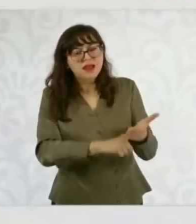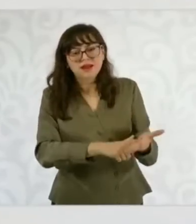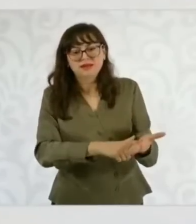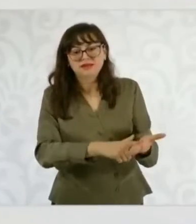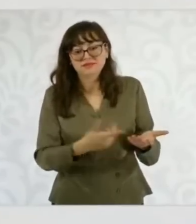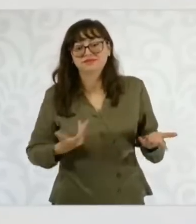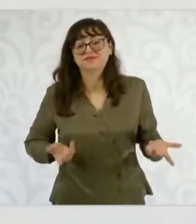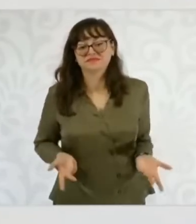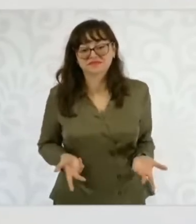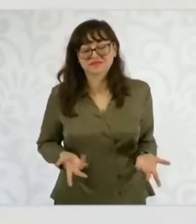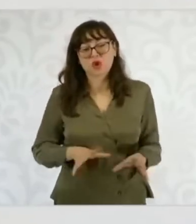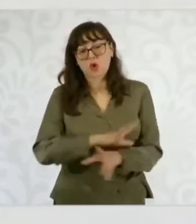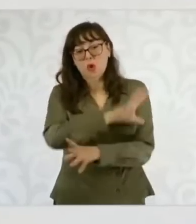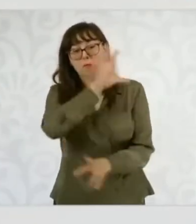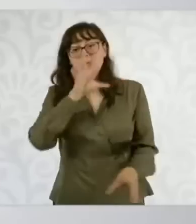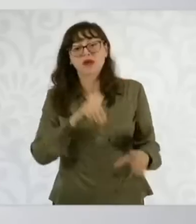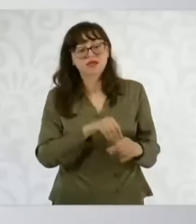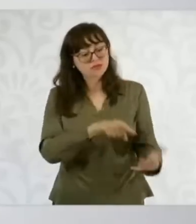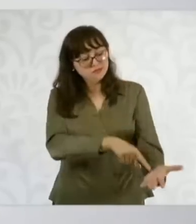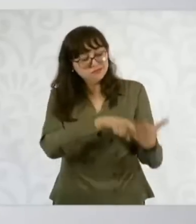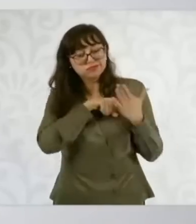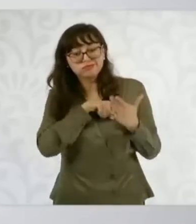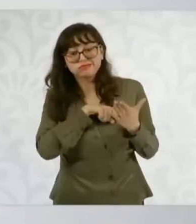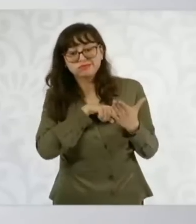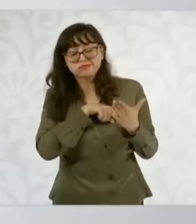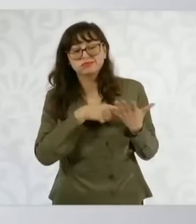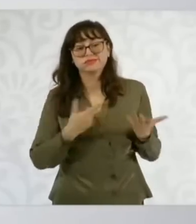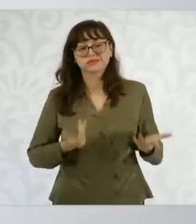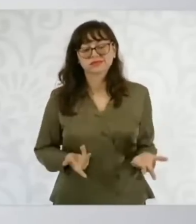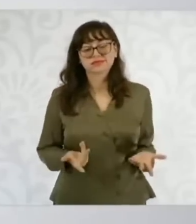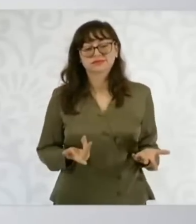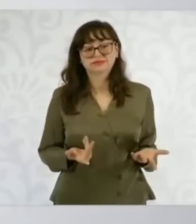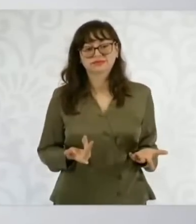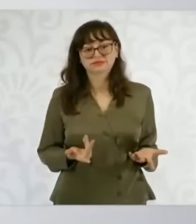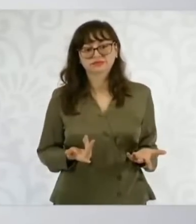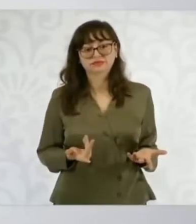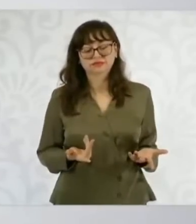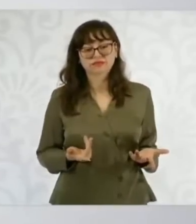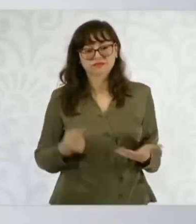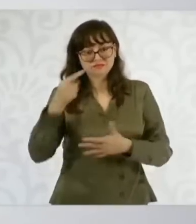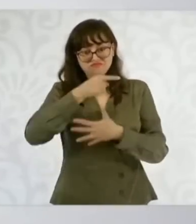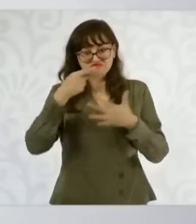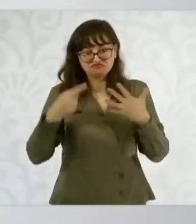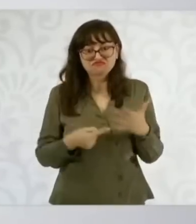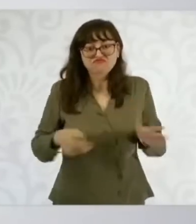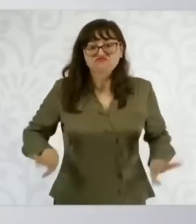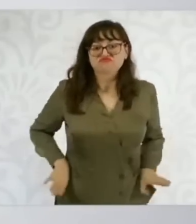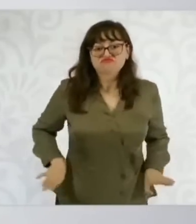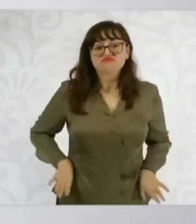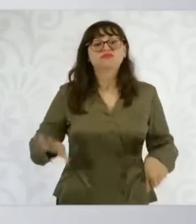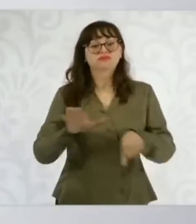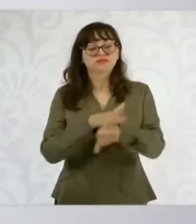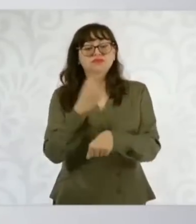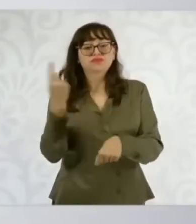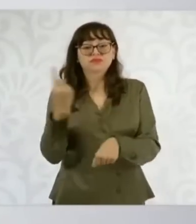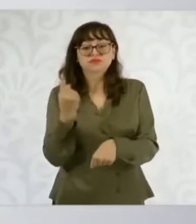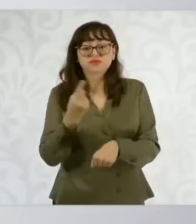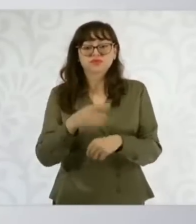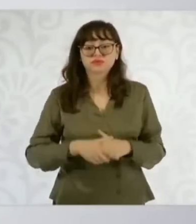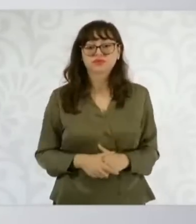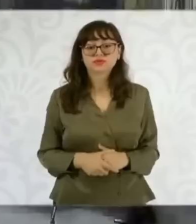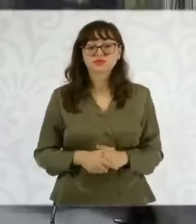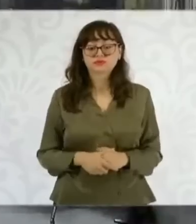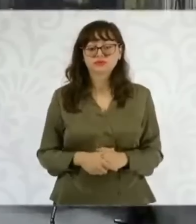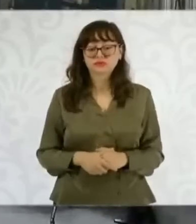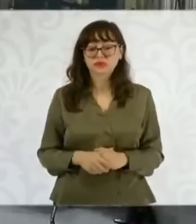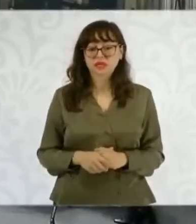y que se dé completa la información y de por qué esta actuación. ¿Se daría por